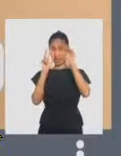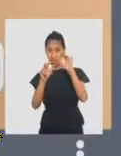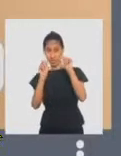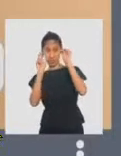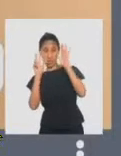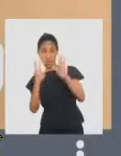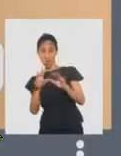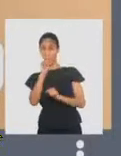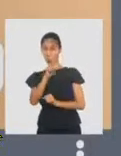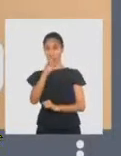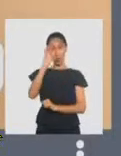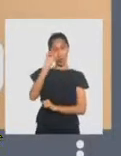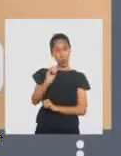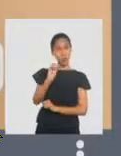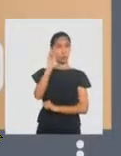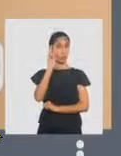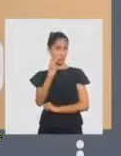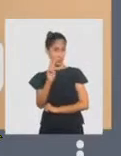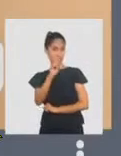237. Llama ahora.